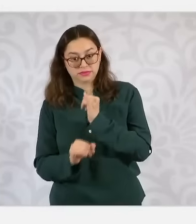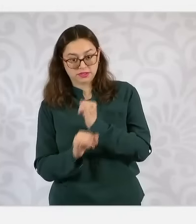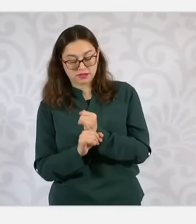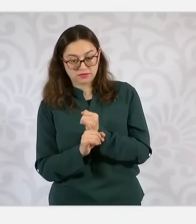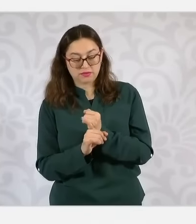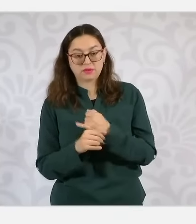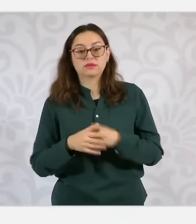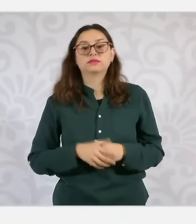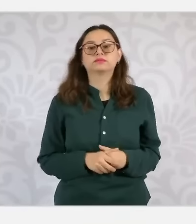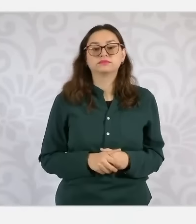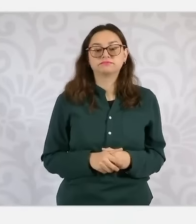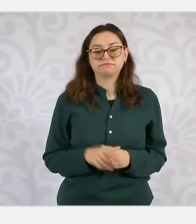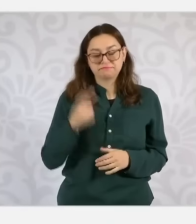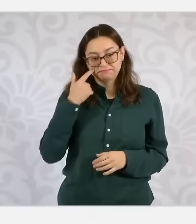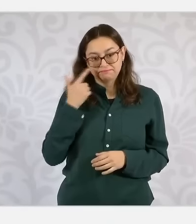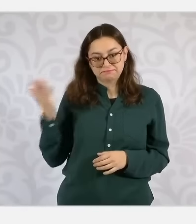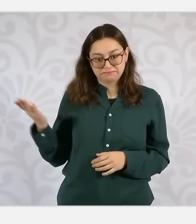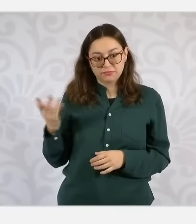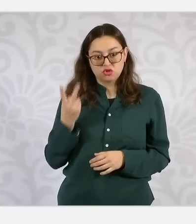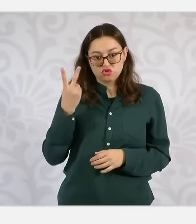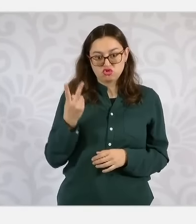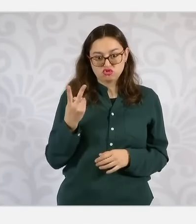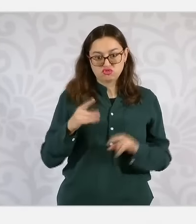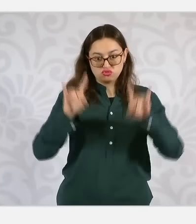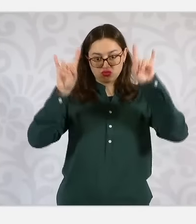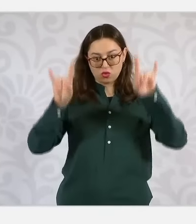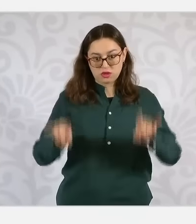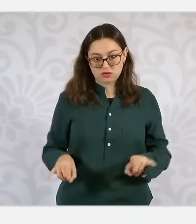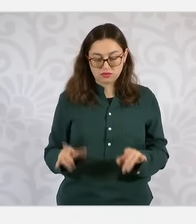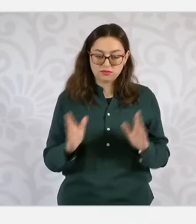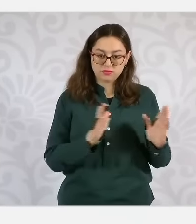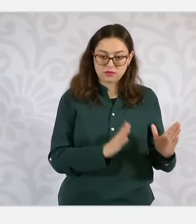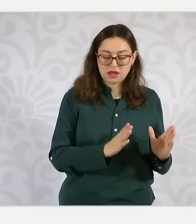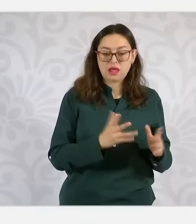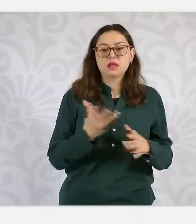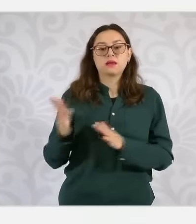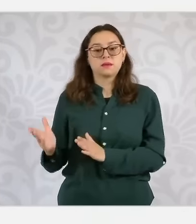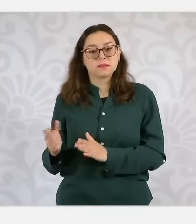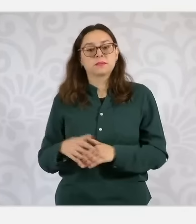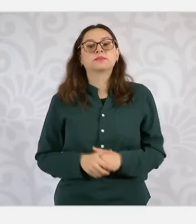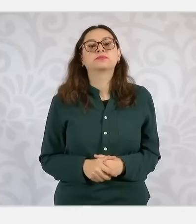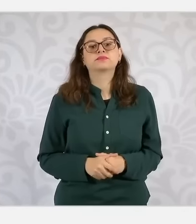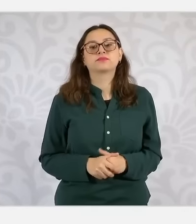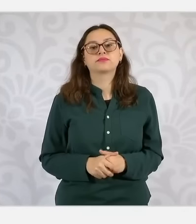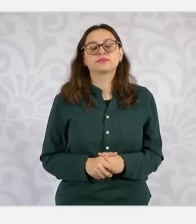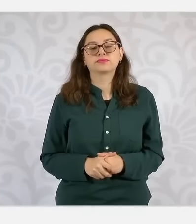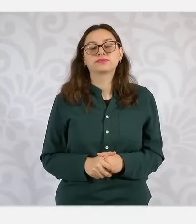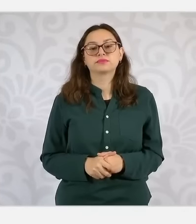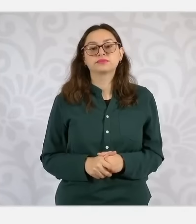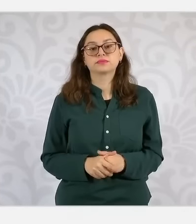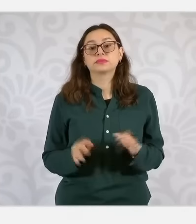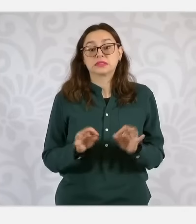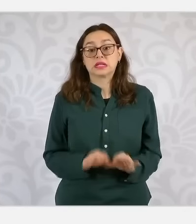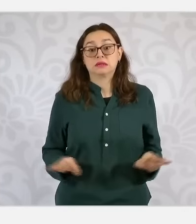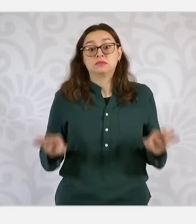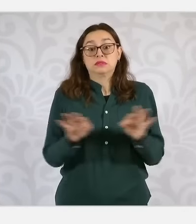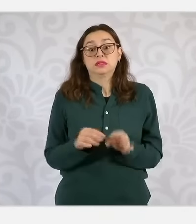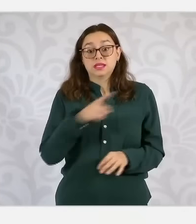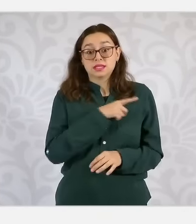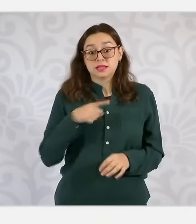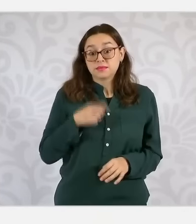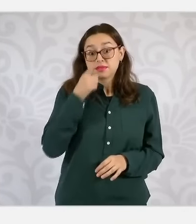modalidad semipresencial, las que están a la derecha. Es importante señalar que estas licenciaturas, tanto la de la Universidad